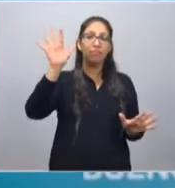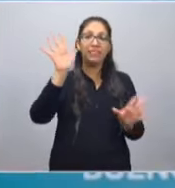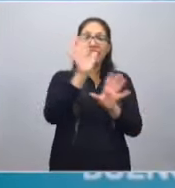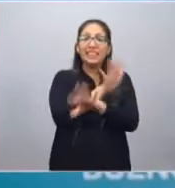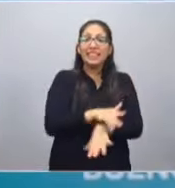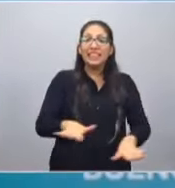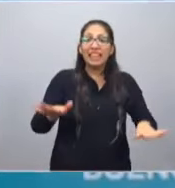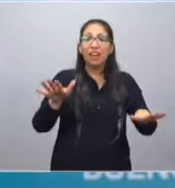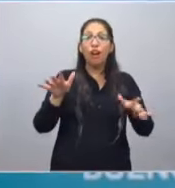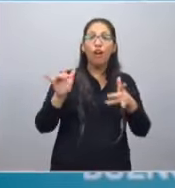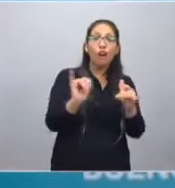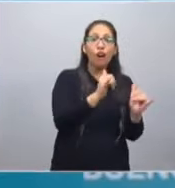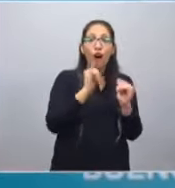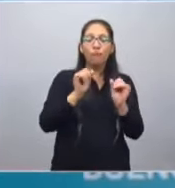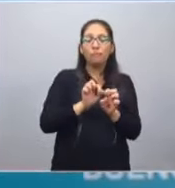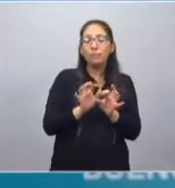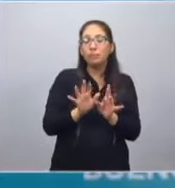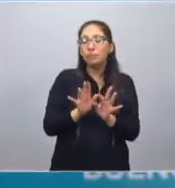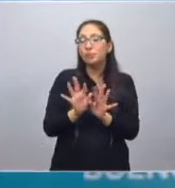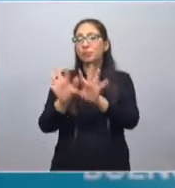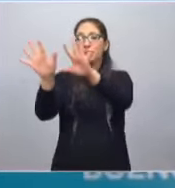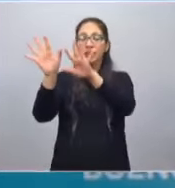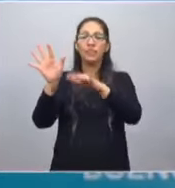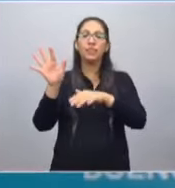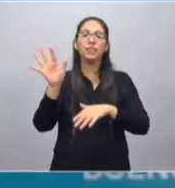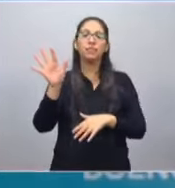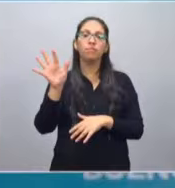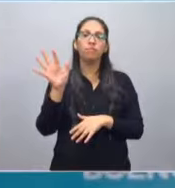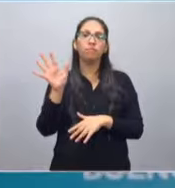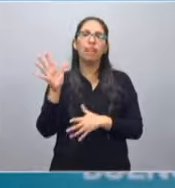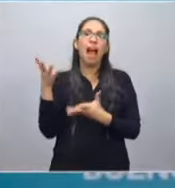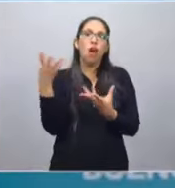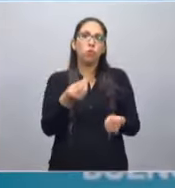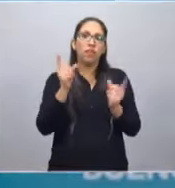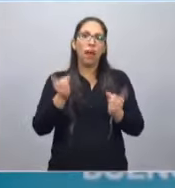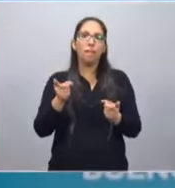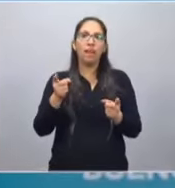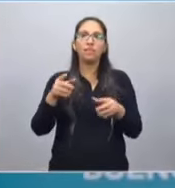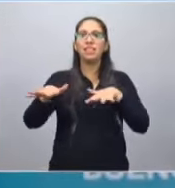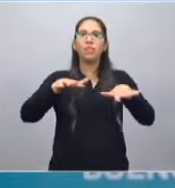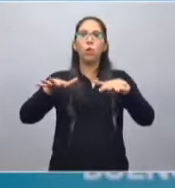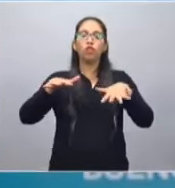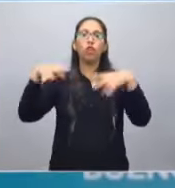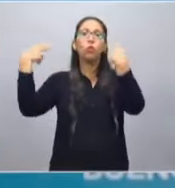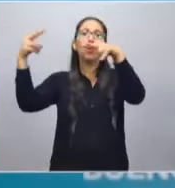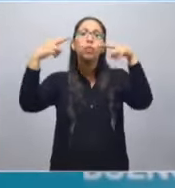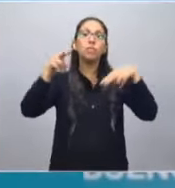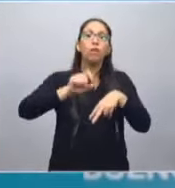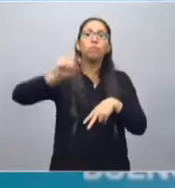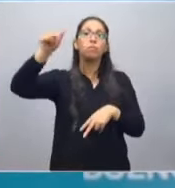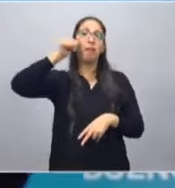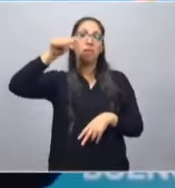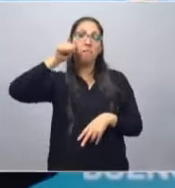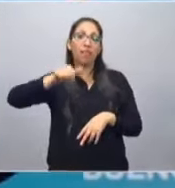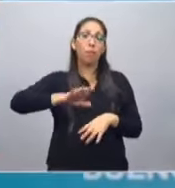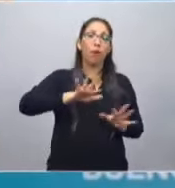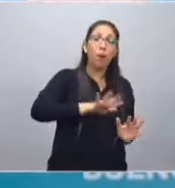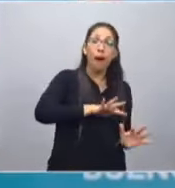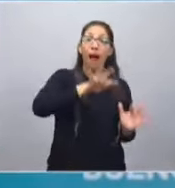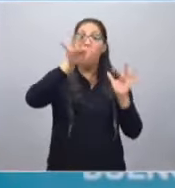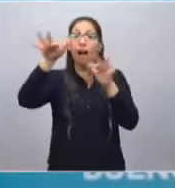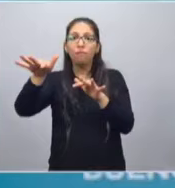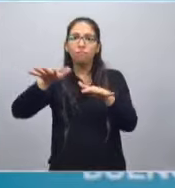Y pibas que además colaboran con el sector turístico en mar del plata que además consumen el año pasado era